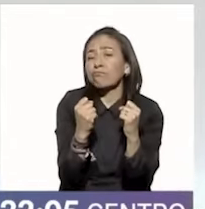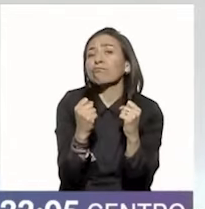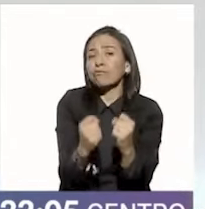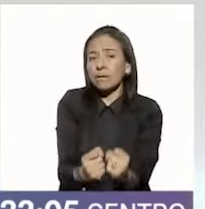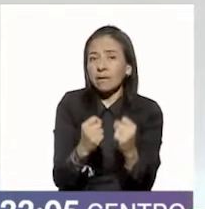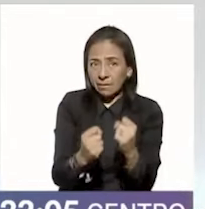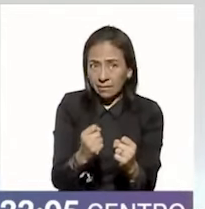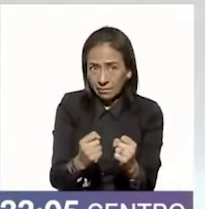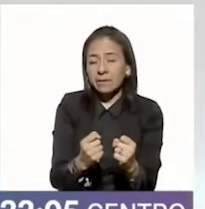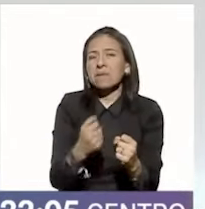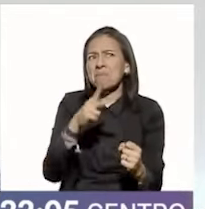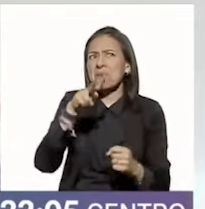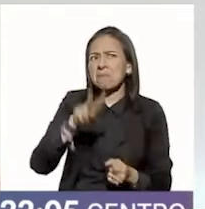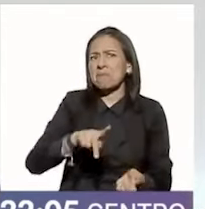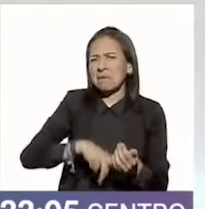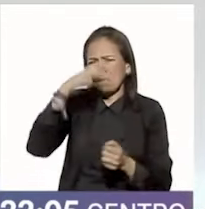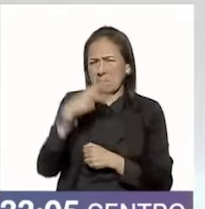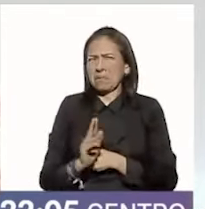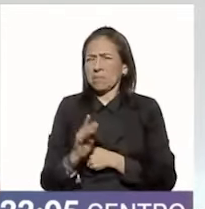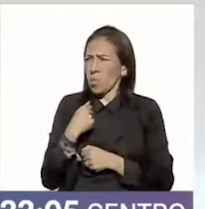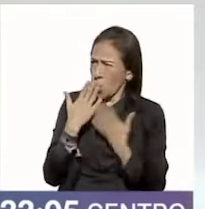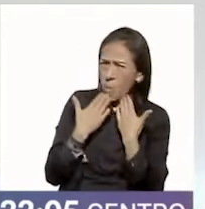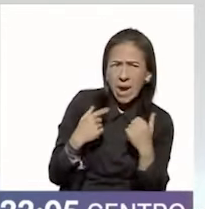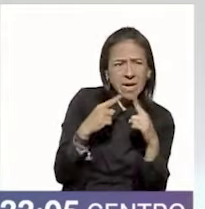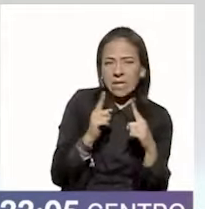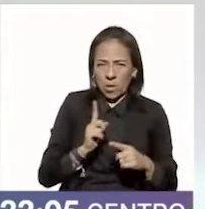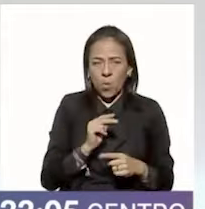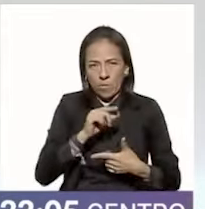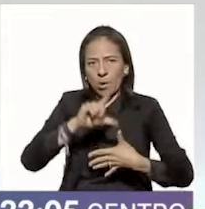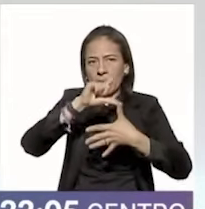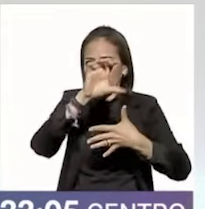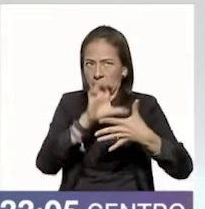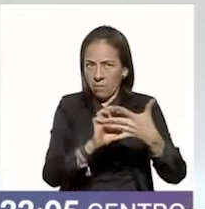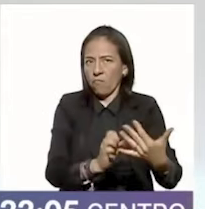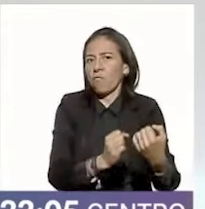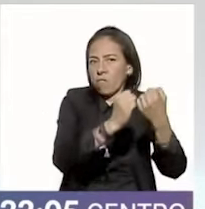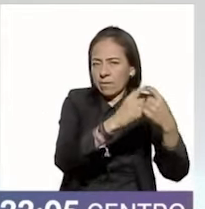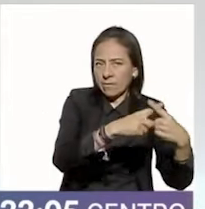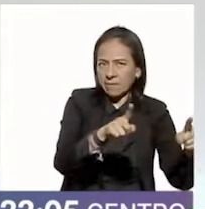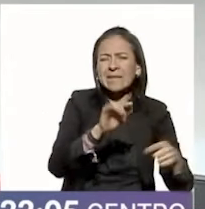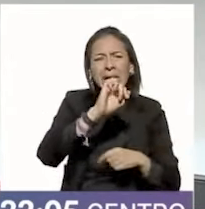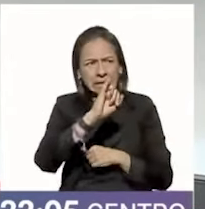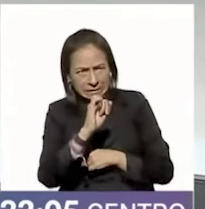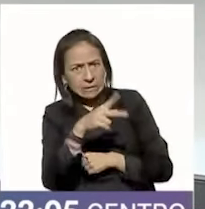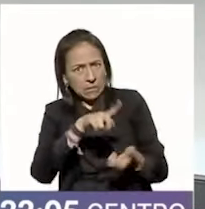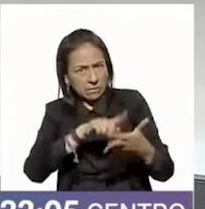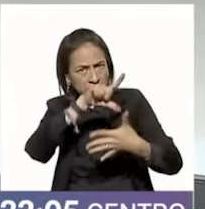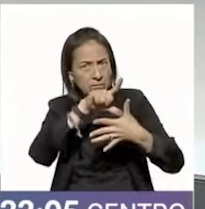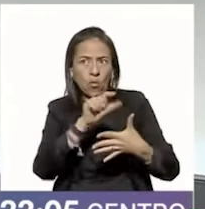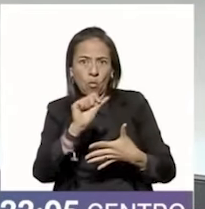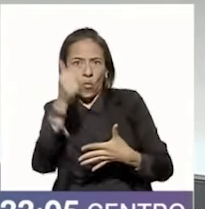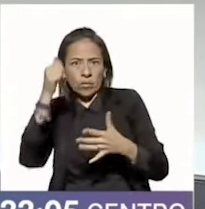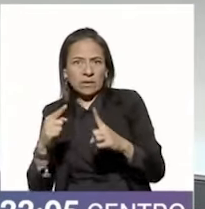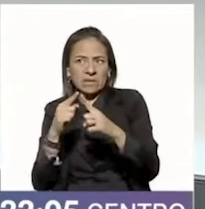en México. No es que la Iglesia no exista, pero no es que no tenga un peso. Pero en América Latina también hay un crecimiento de otras iglesias, como lo vimos